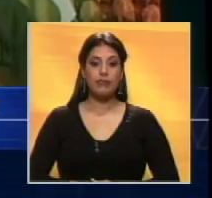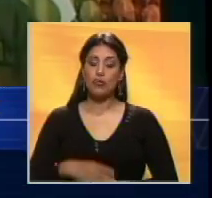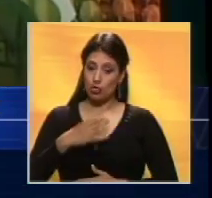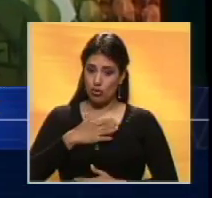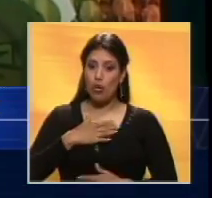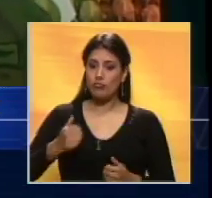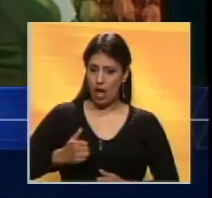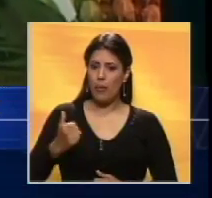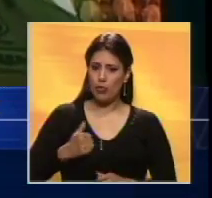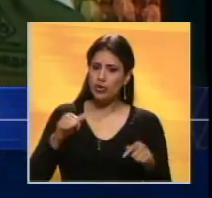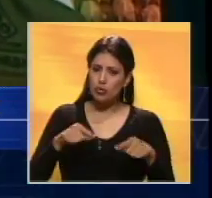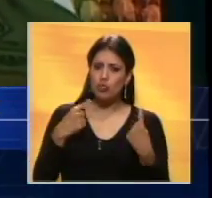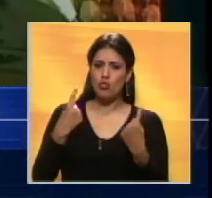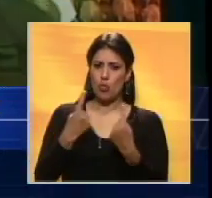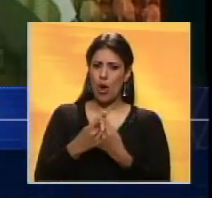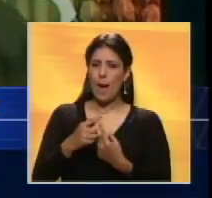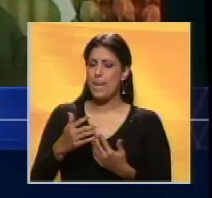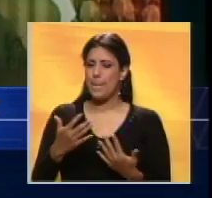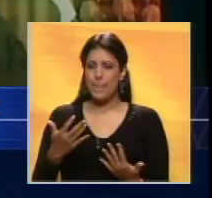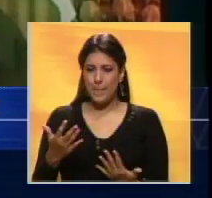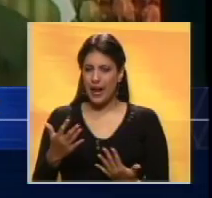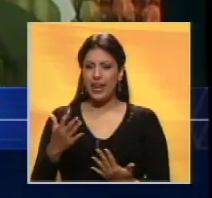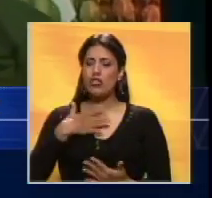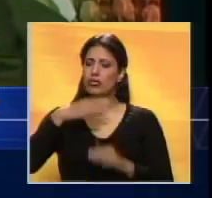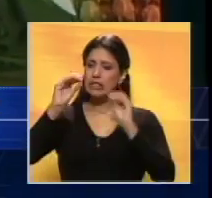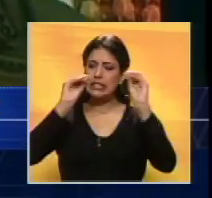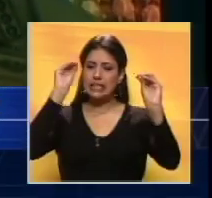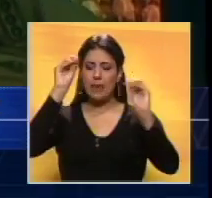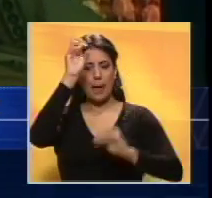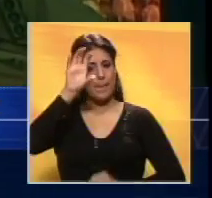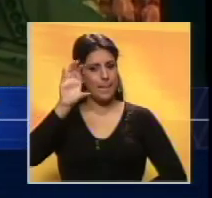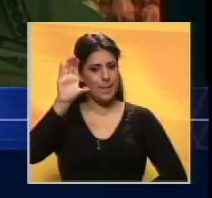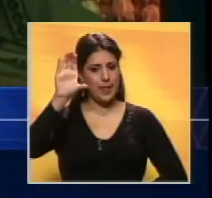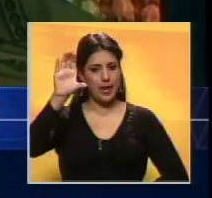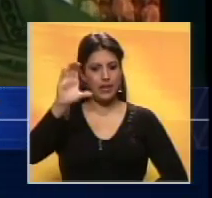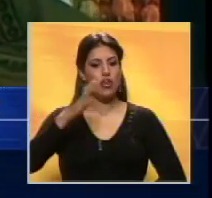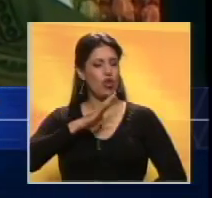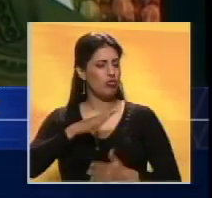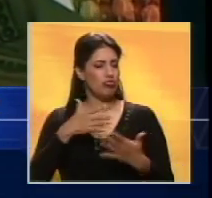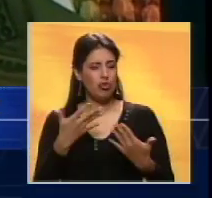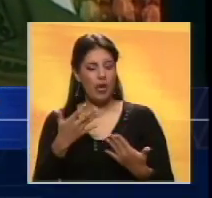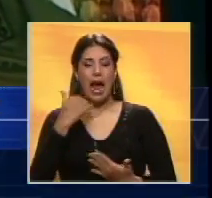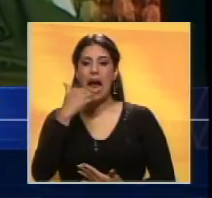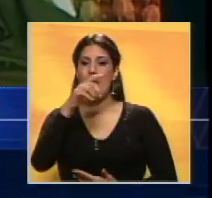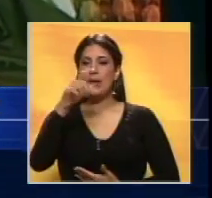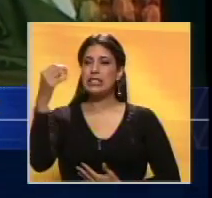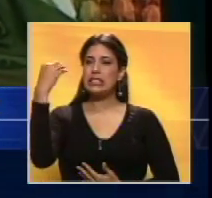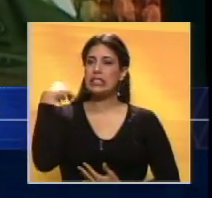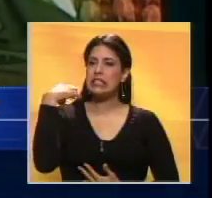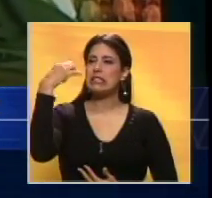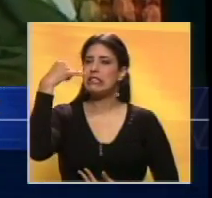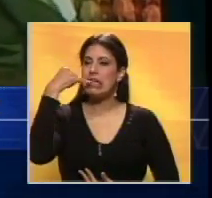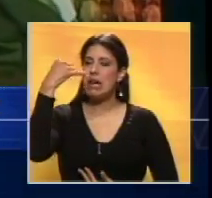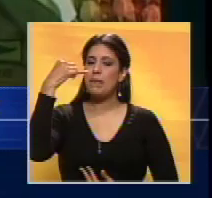Yo aprovecho este espacio para hacerle un llamado al país, sobre todo a aquellos que andan